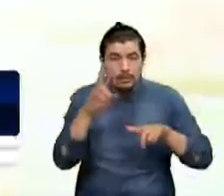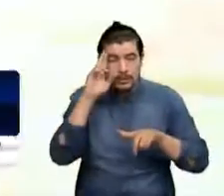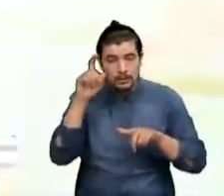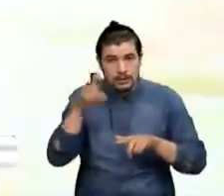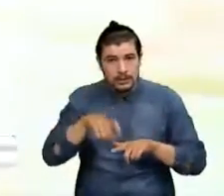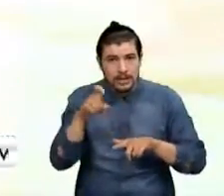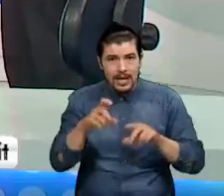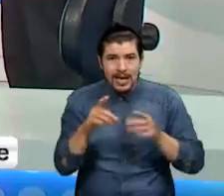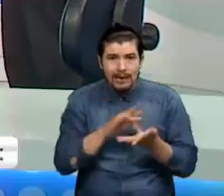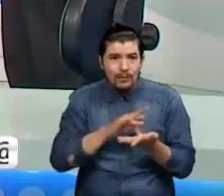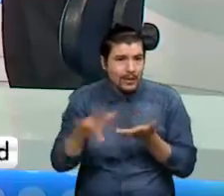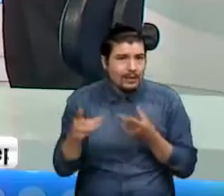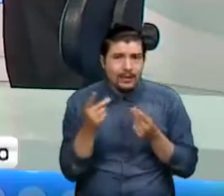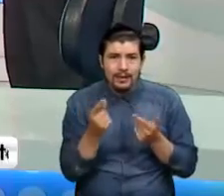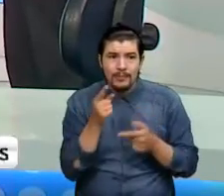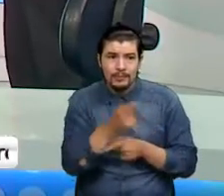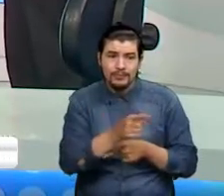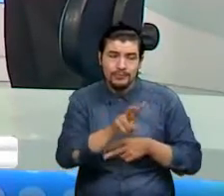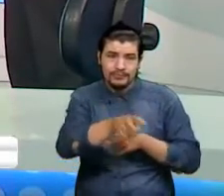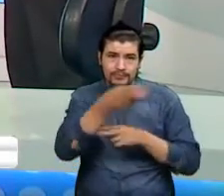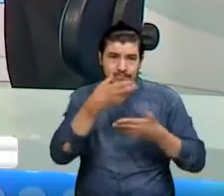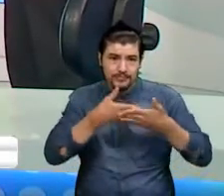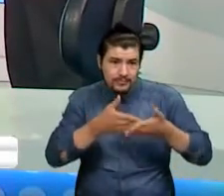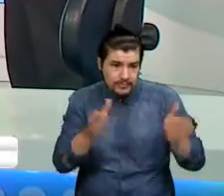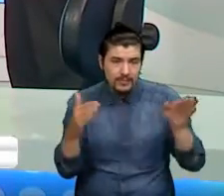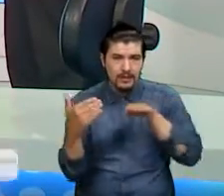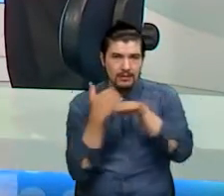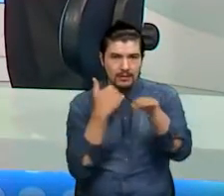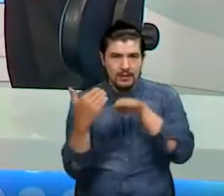la información por el momento desde el municipio de Charalá.